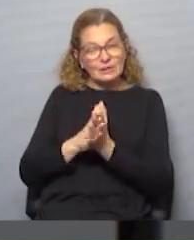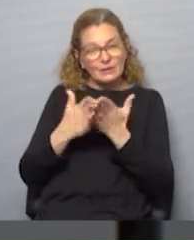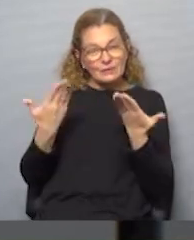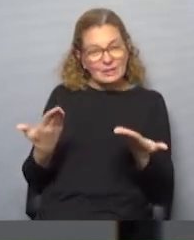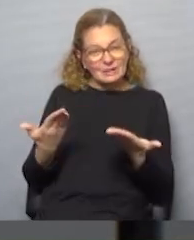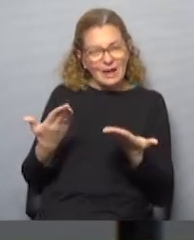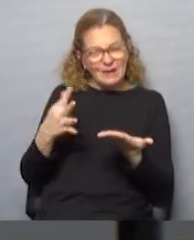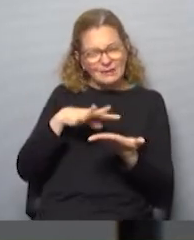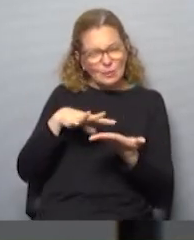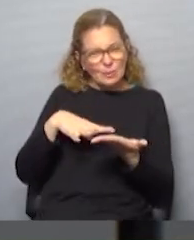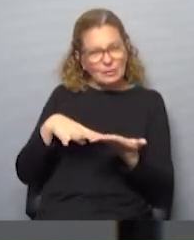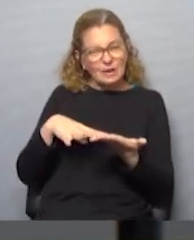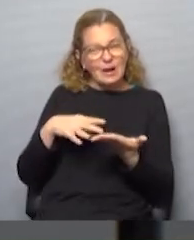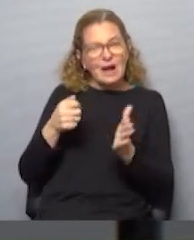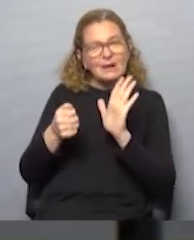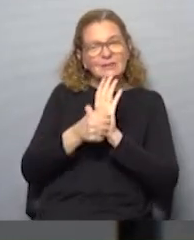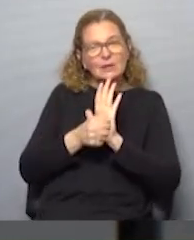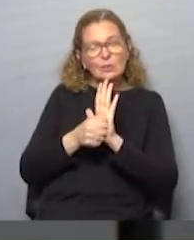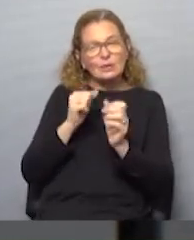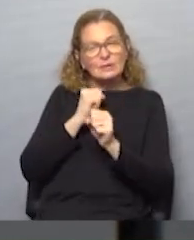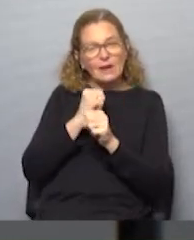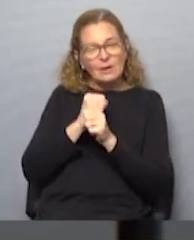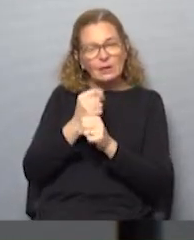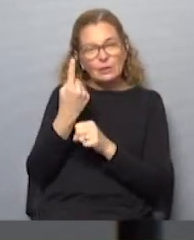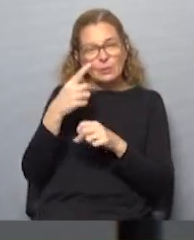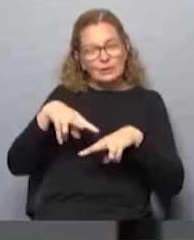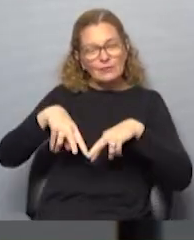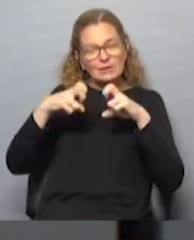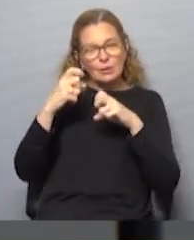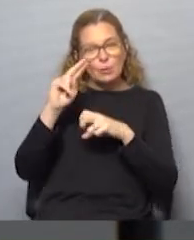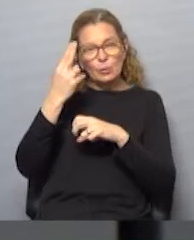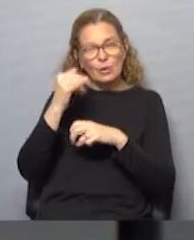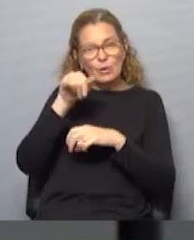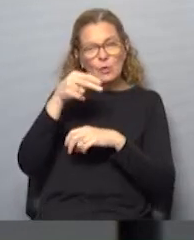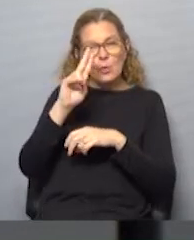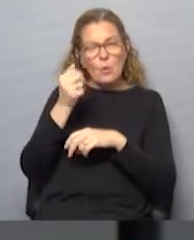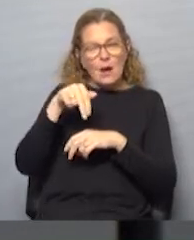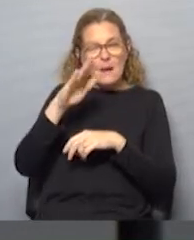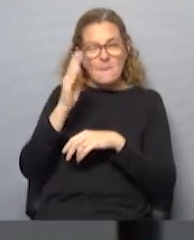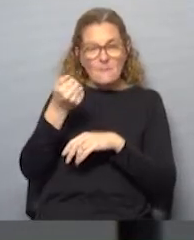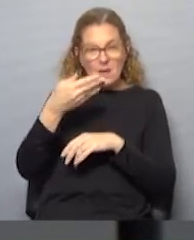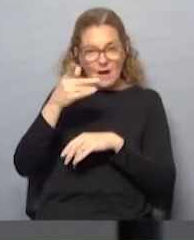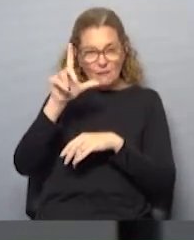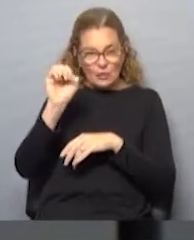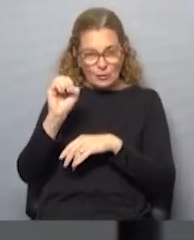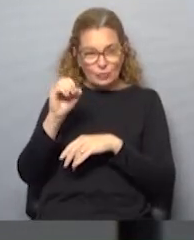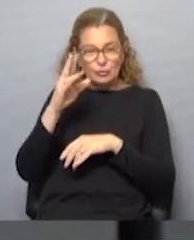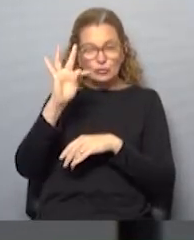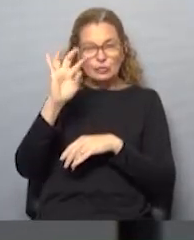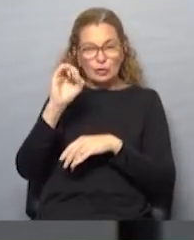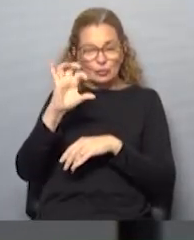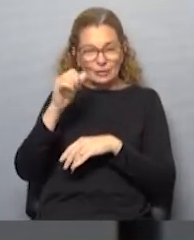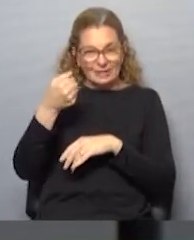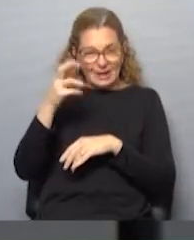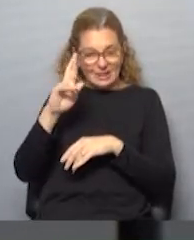publicó un artículo que destaca el trabajo de un investigador uruguayo juan pabló tosar y a través de él las investigaciones del